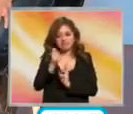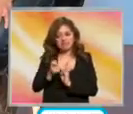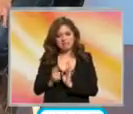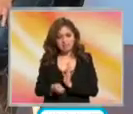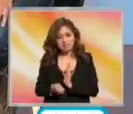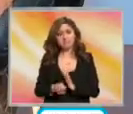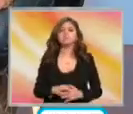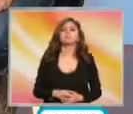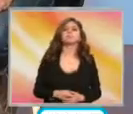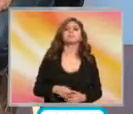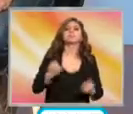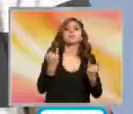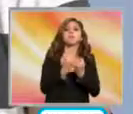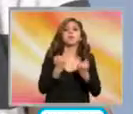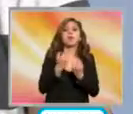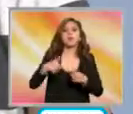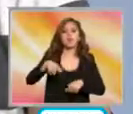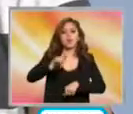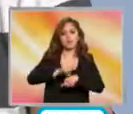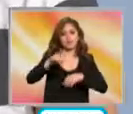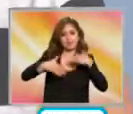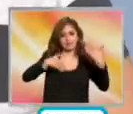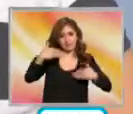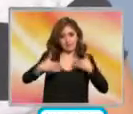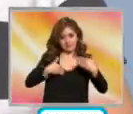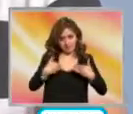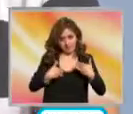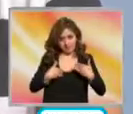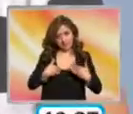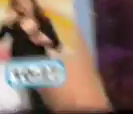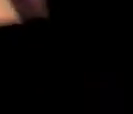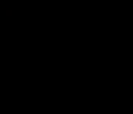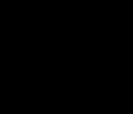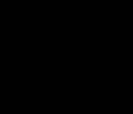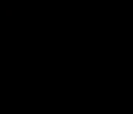significados. Sí. Y más, qué bueno celebrarlo en este pues importante día para todos los mexicanos.